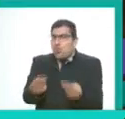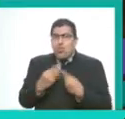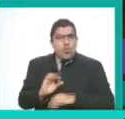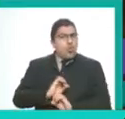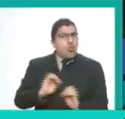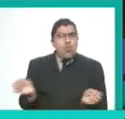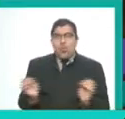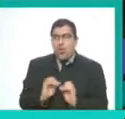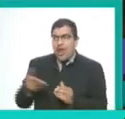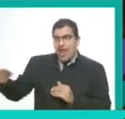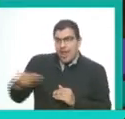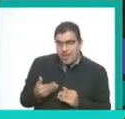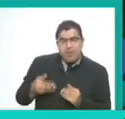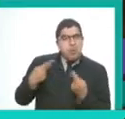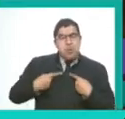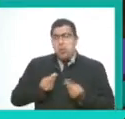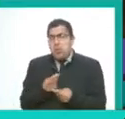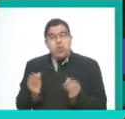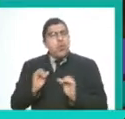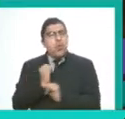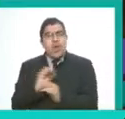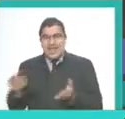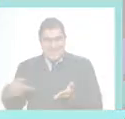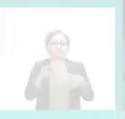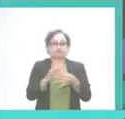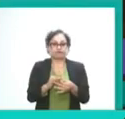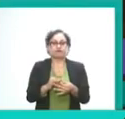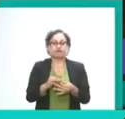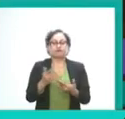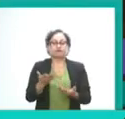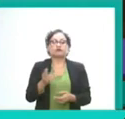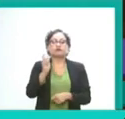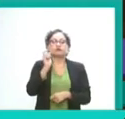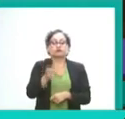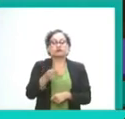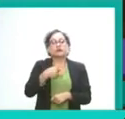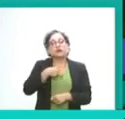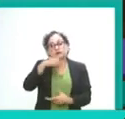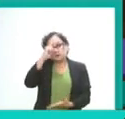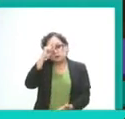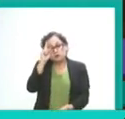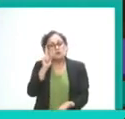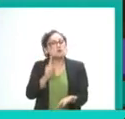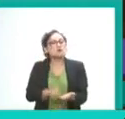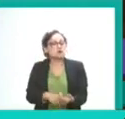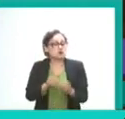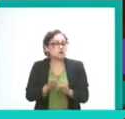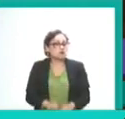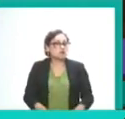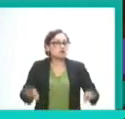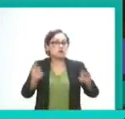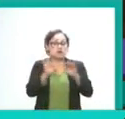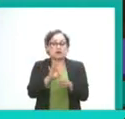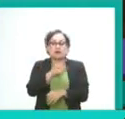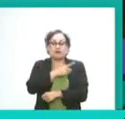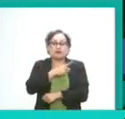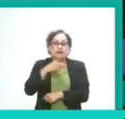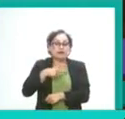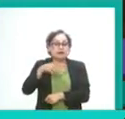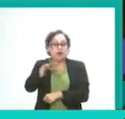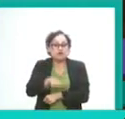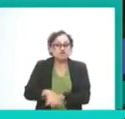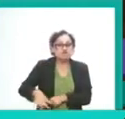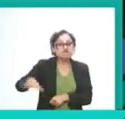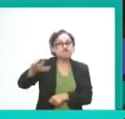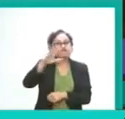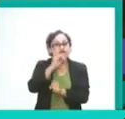requerida por la persona hoy recurrente Considero que es de la mayor relevancia que se haga una búsqueda exhaustiva con un criterio